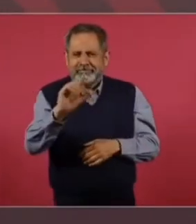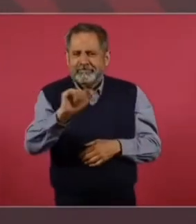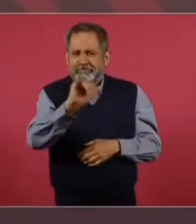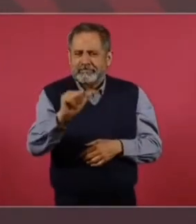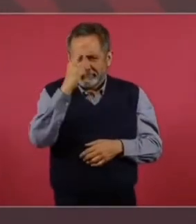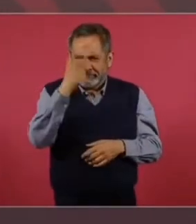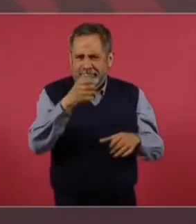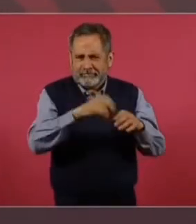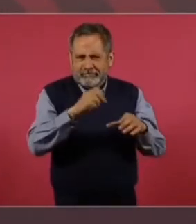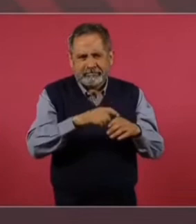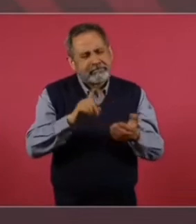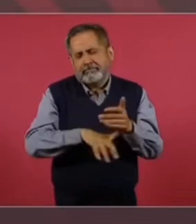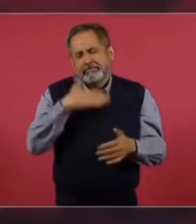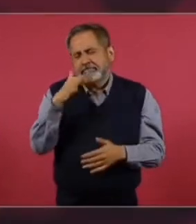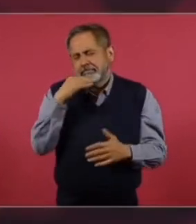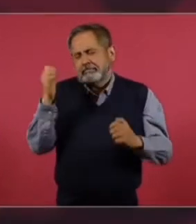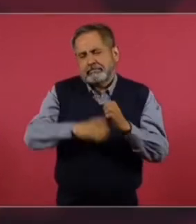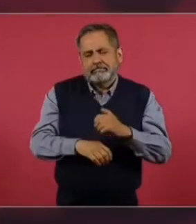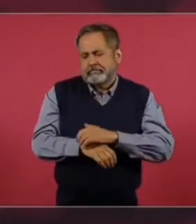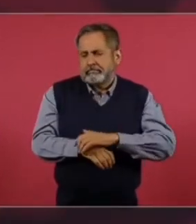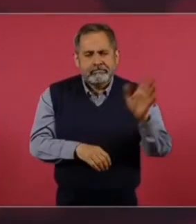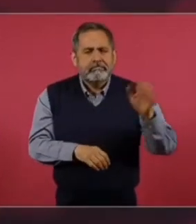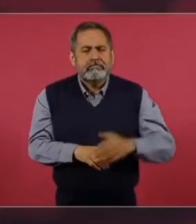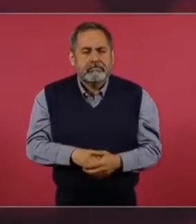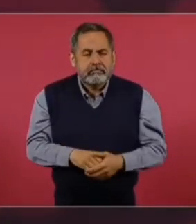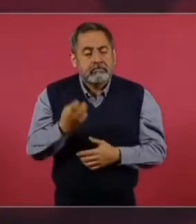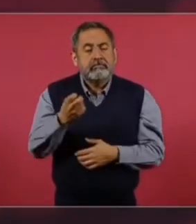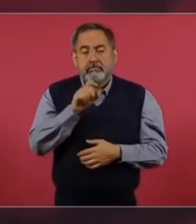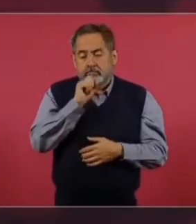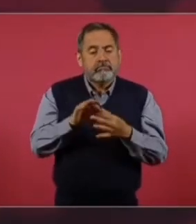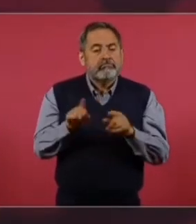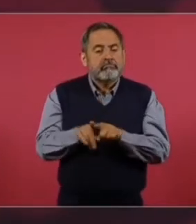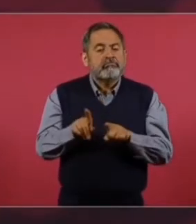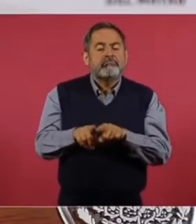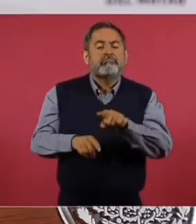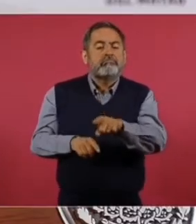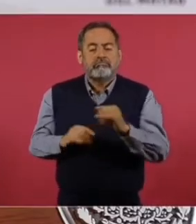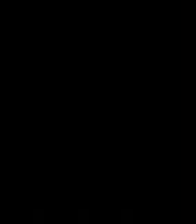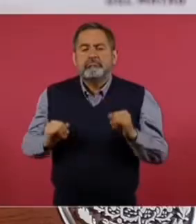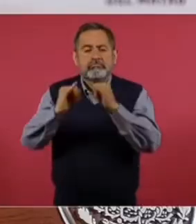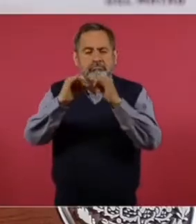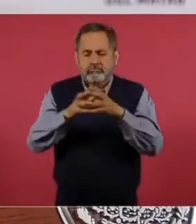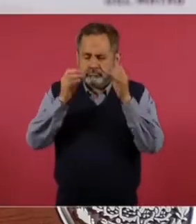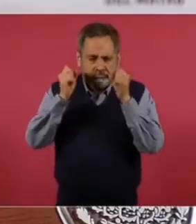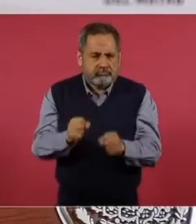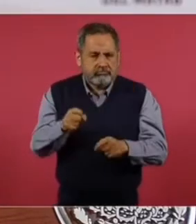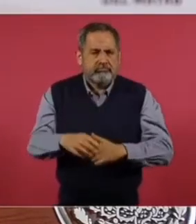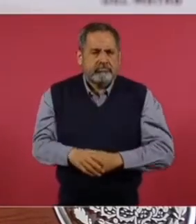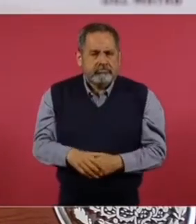que son fraudulentas, y es una institución que se está consolidando. Pero así está.